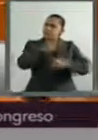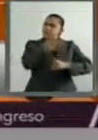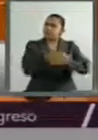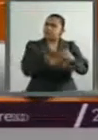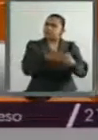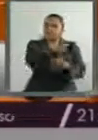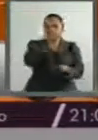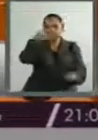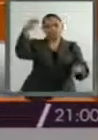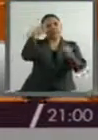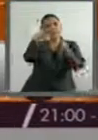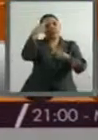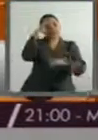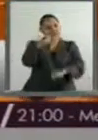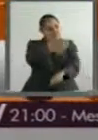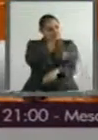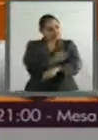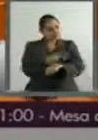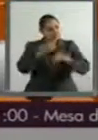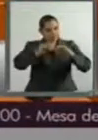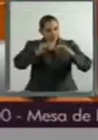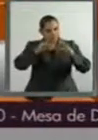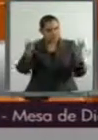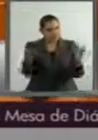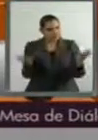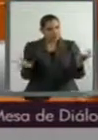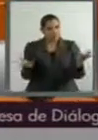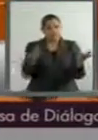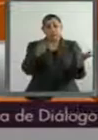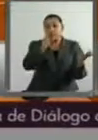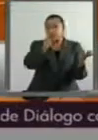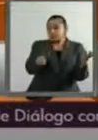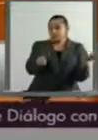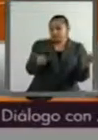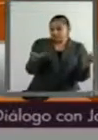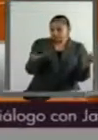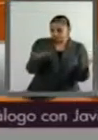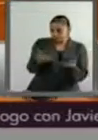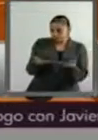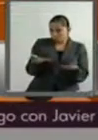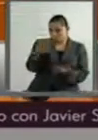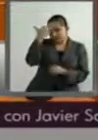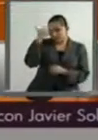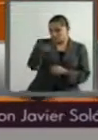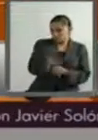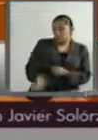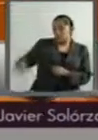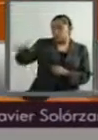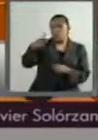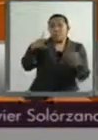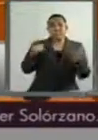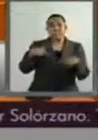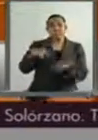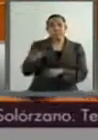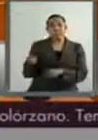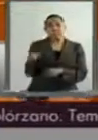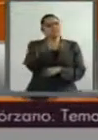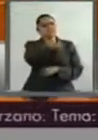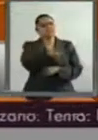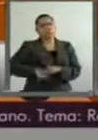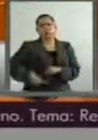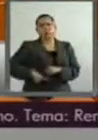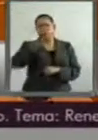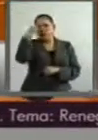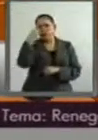es también una exigencia hoy ante un serio problema de credibilidad que tiene el gobierno mexicano, que no